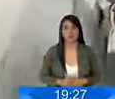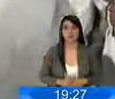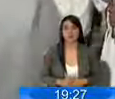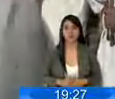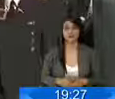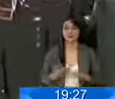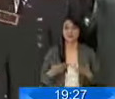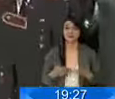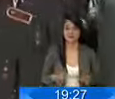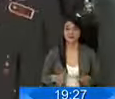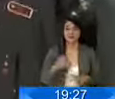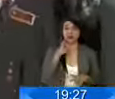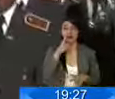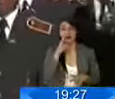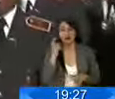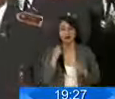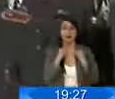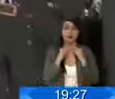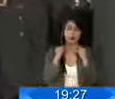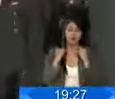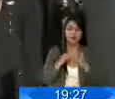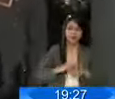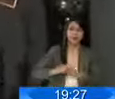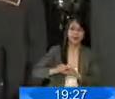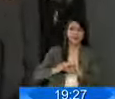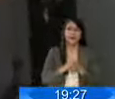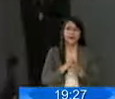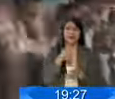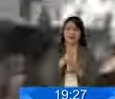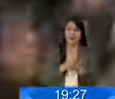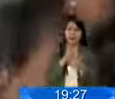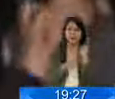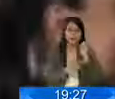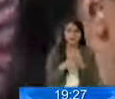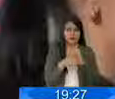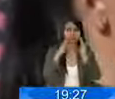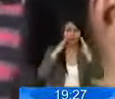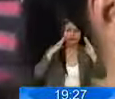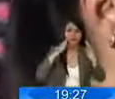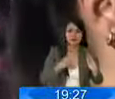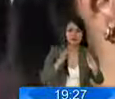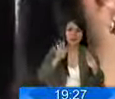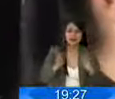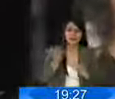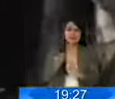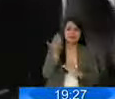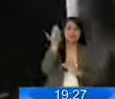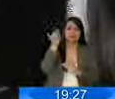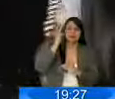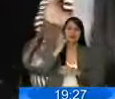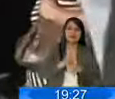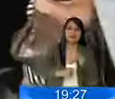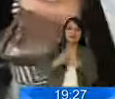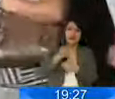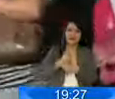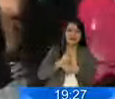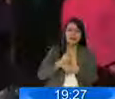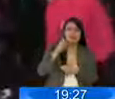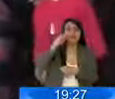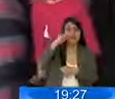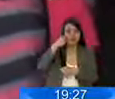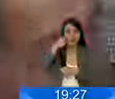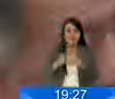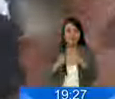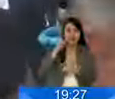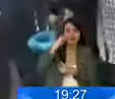Nuevamente, el hombre solidario y luchador por las causas de los desposeídos cruzaba por las calles que lo vieron caminar durante 20 años de apostolado. Sus